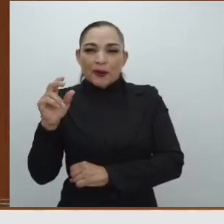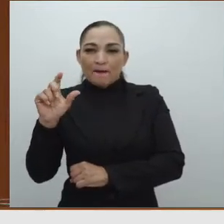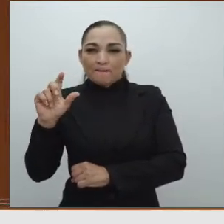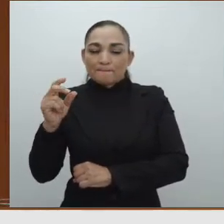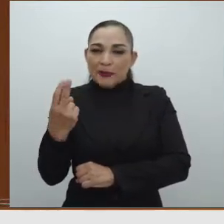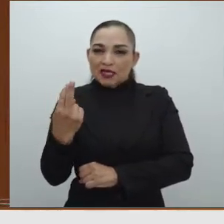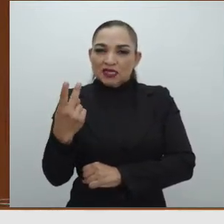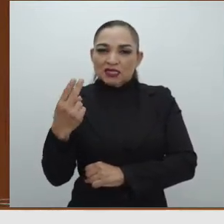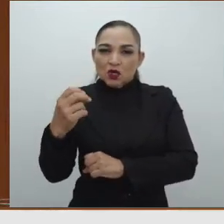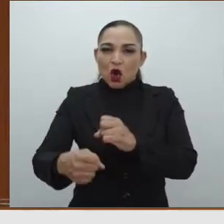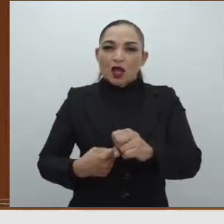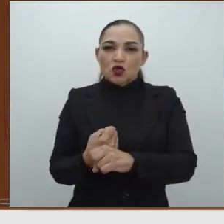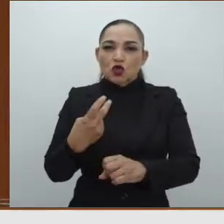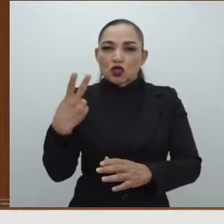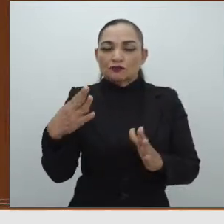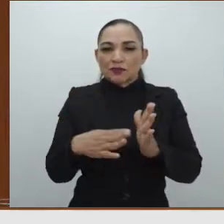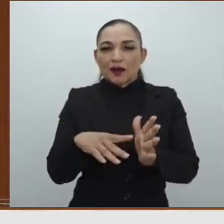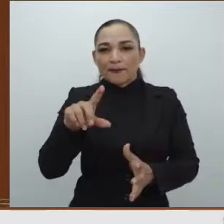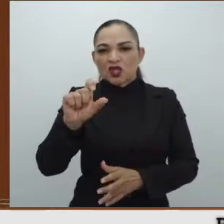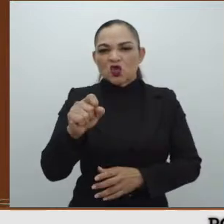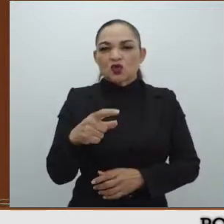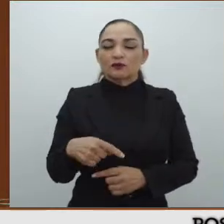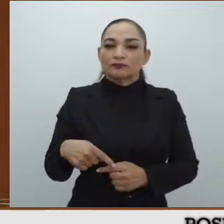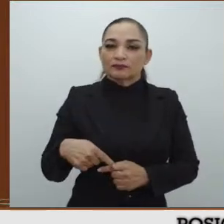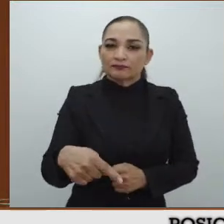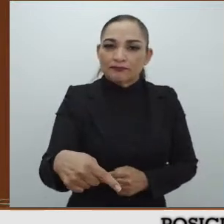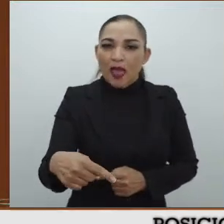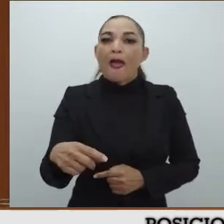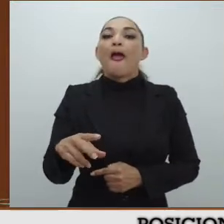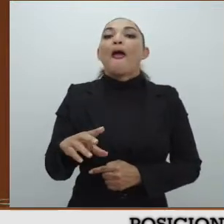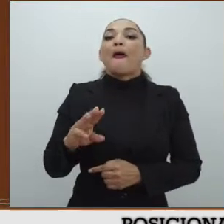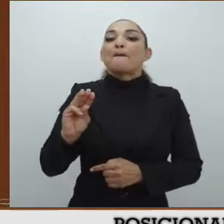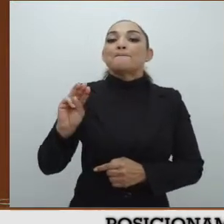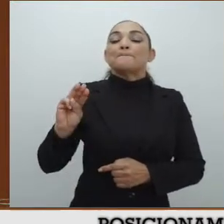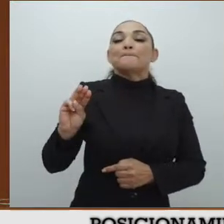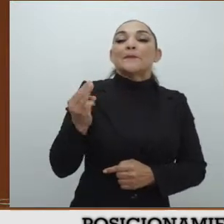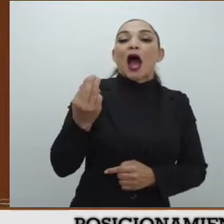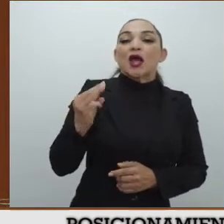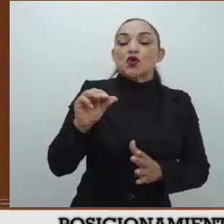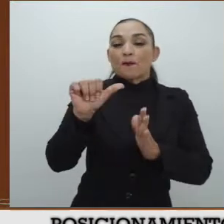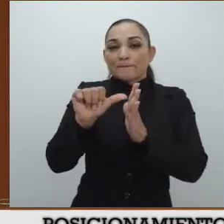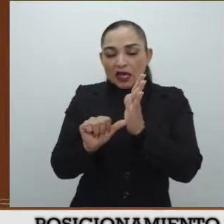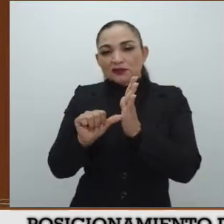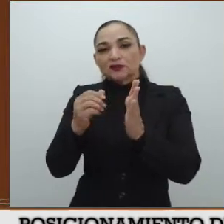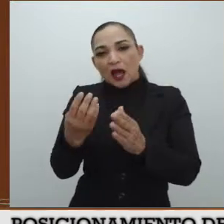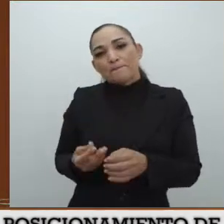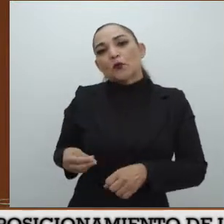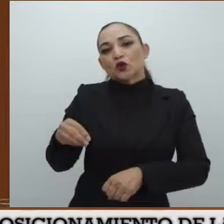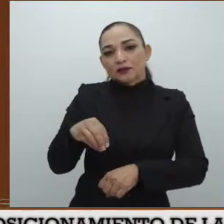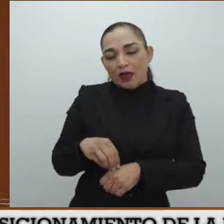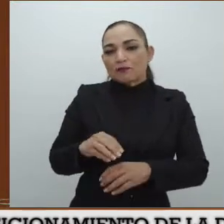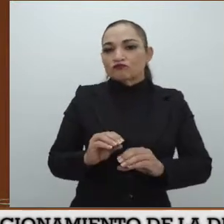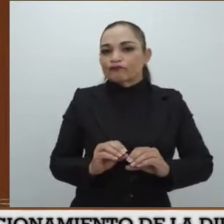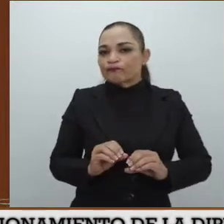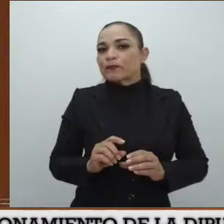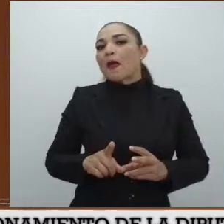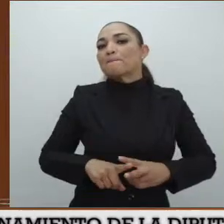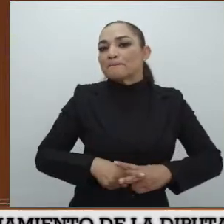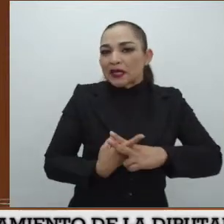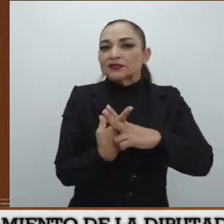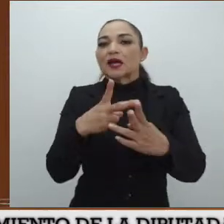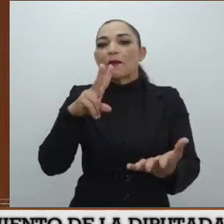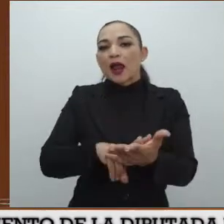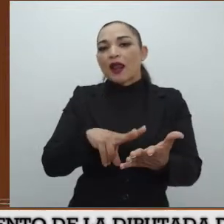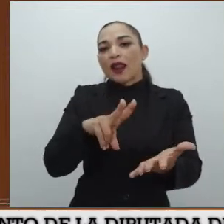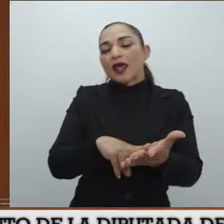a partir de este mes de mayo que entrará en vigor la armonización de esta reforma laboral. Con